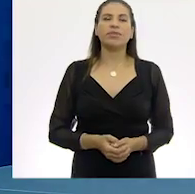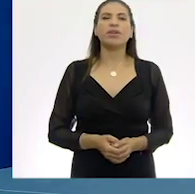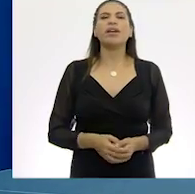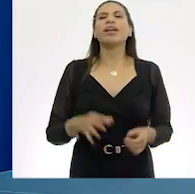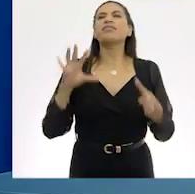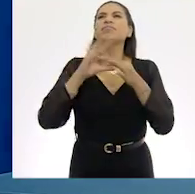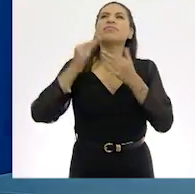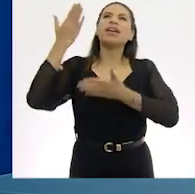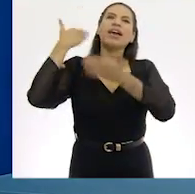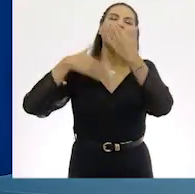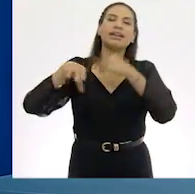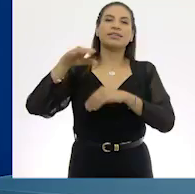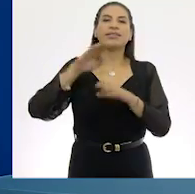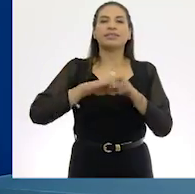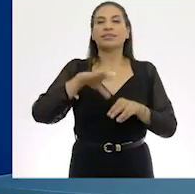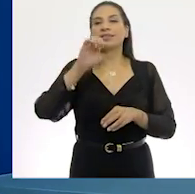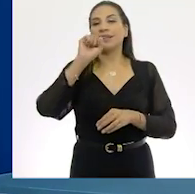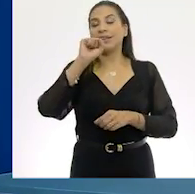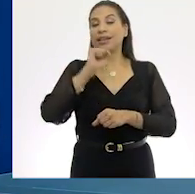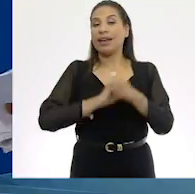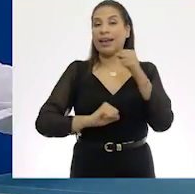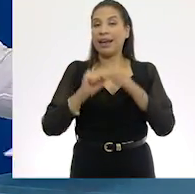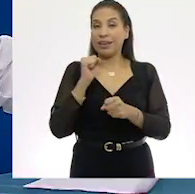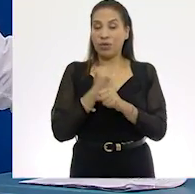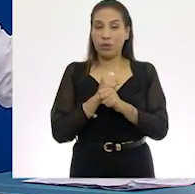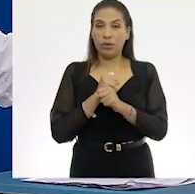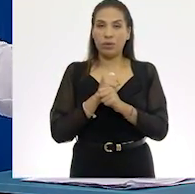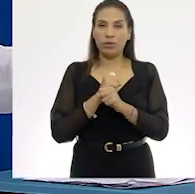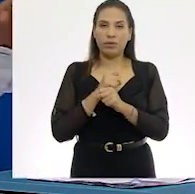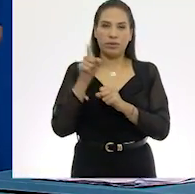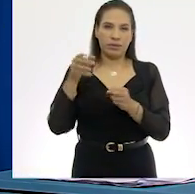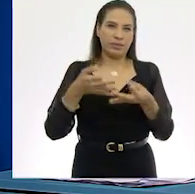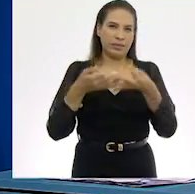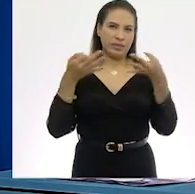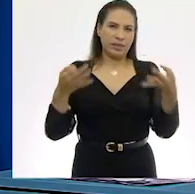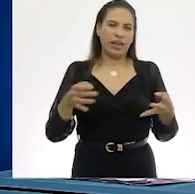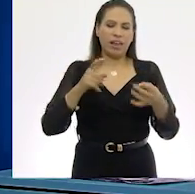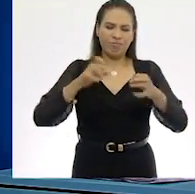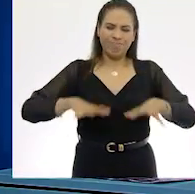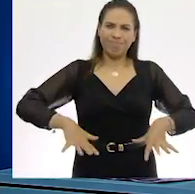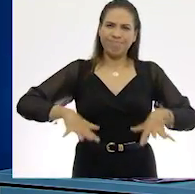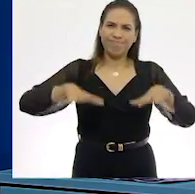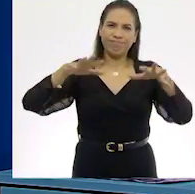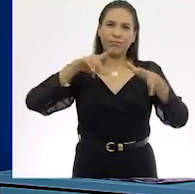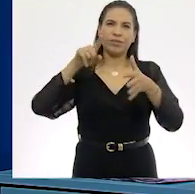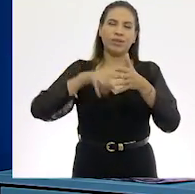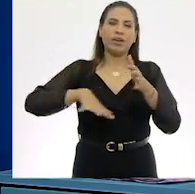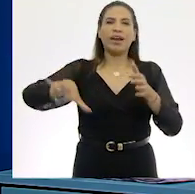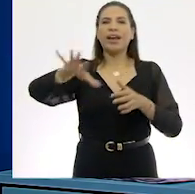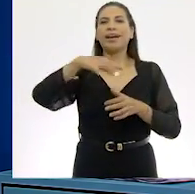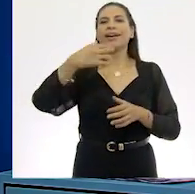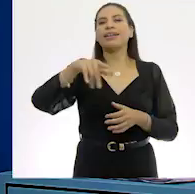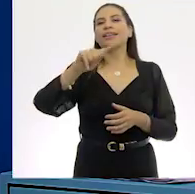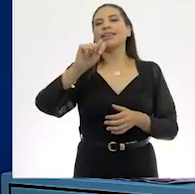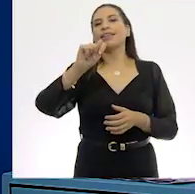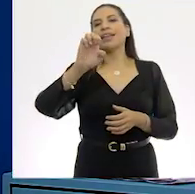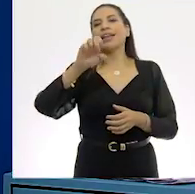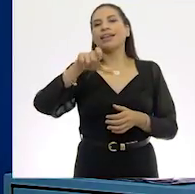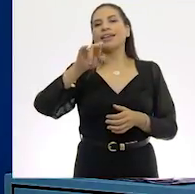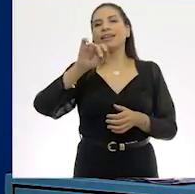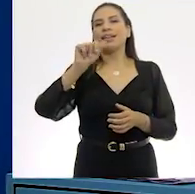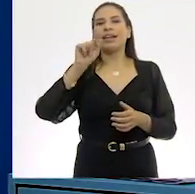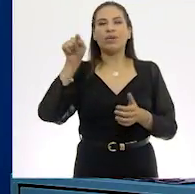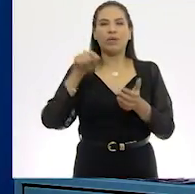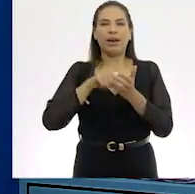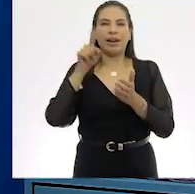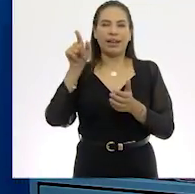Cuentan que hace como 60 años en esas tierras hubo una inundación por el rumbo de Tequila, en Jalisco.